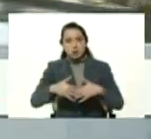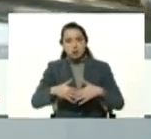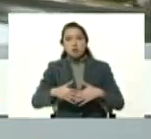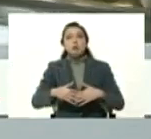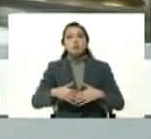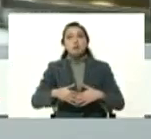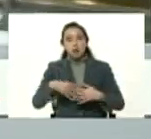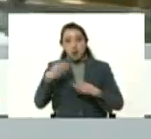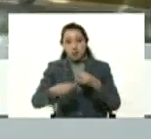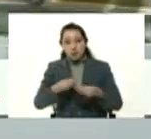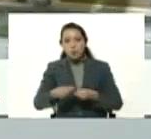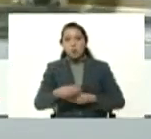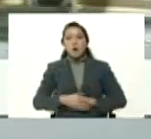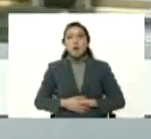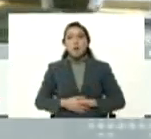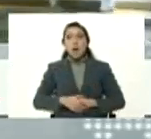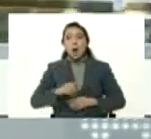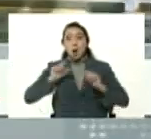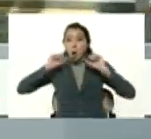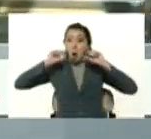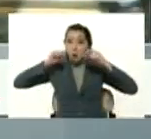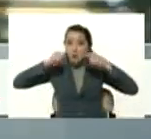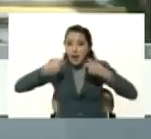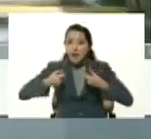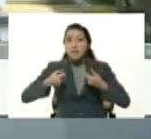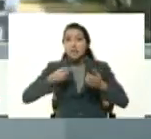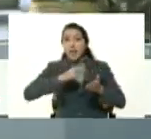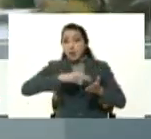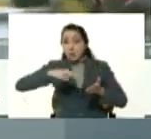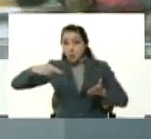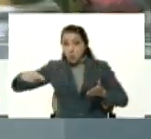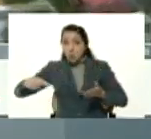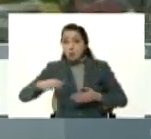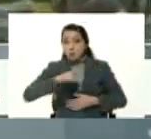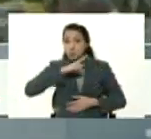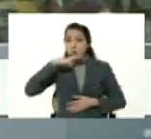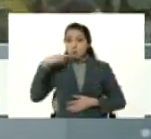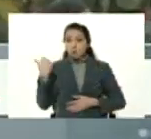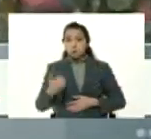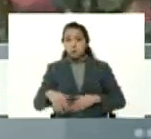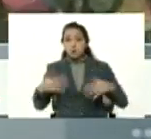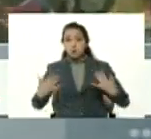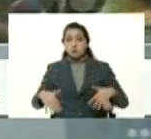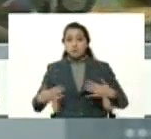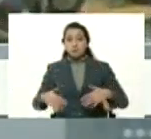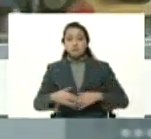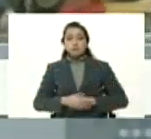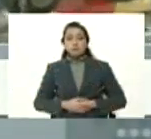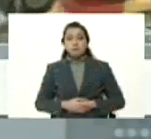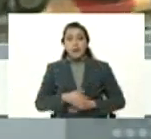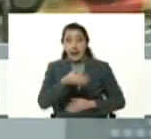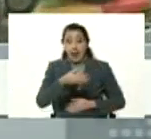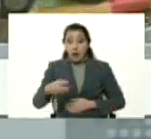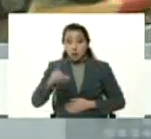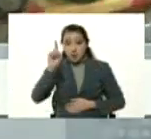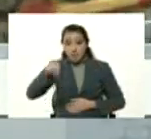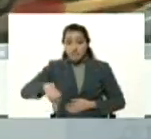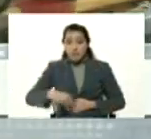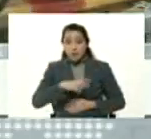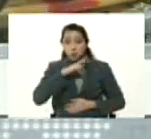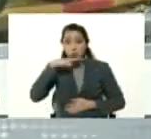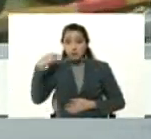maíz. La pasta de maíz es exquisita. La de arroz es exquisita,